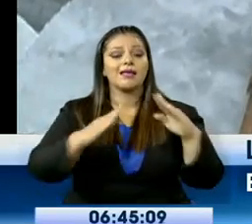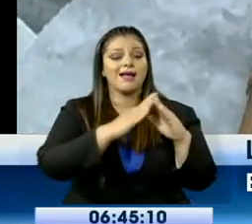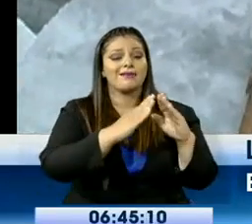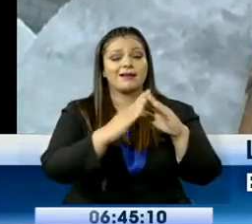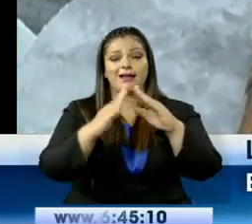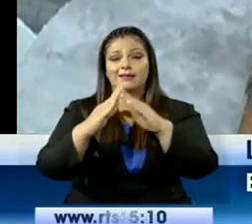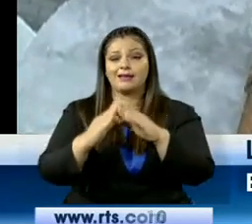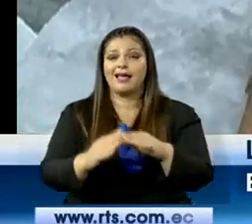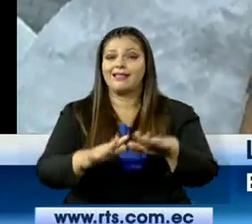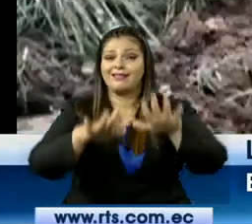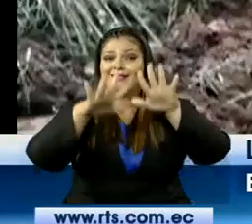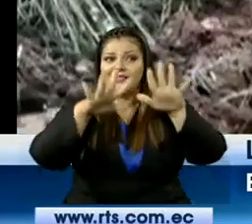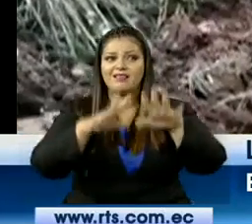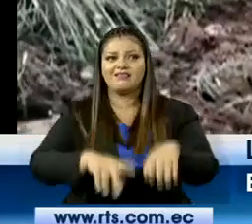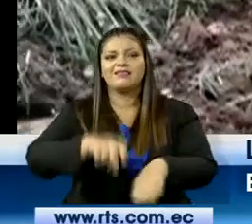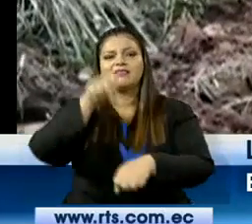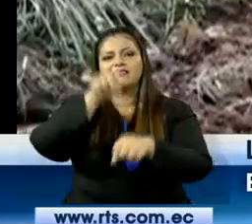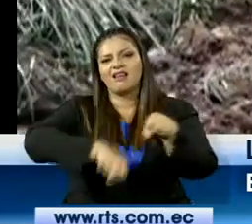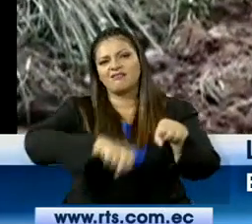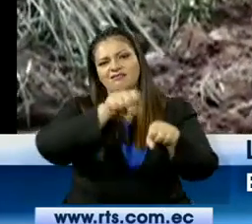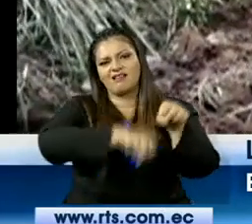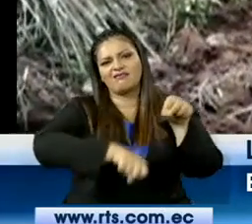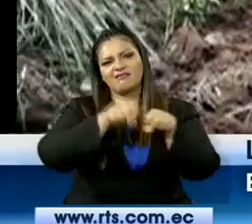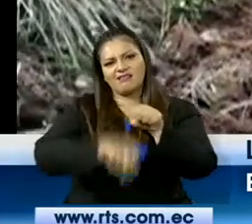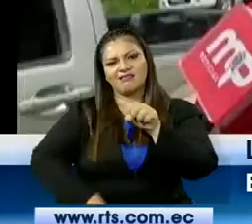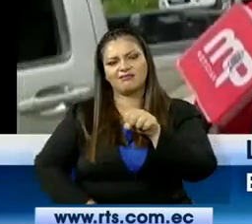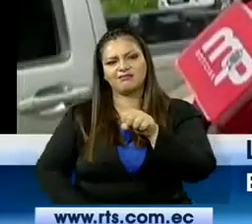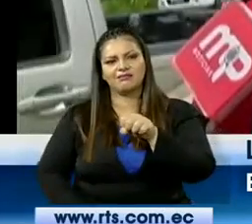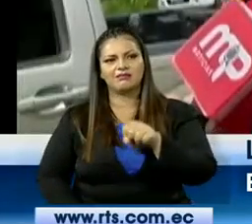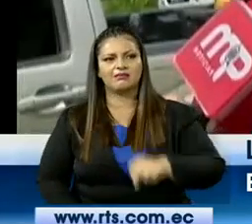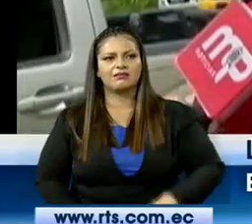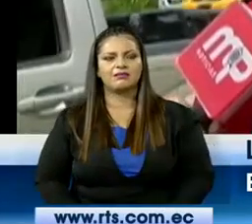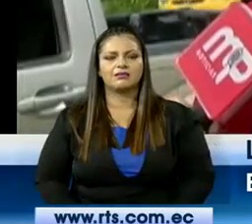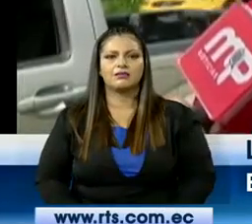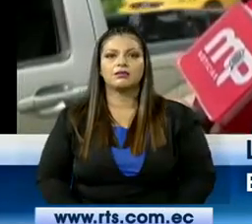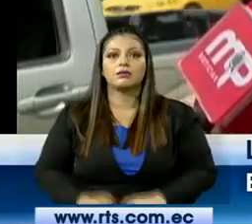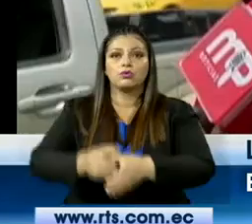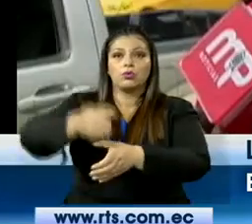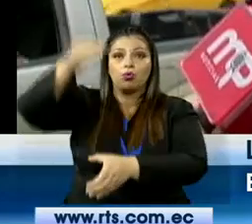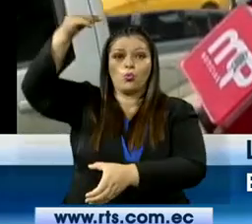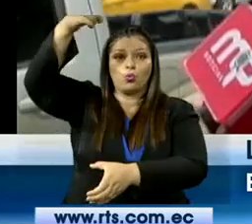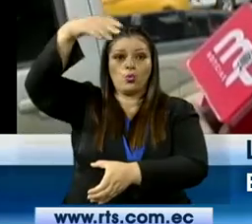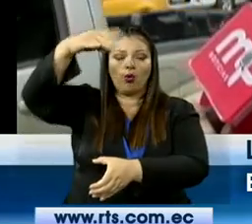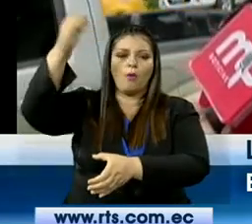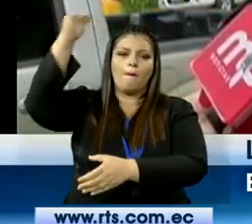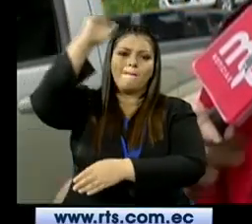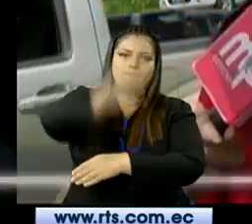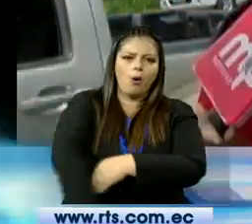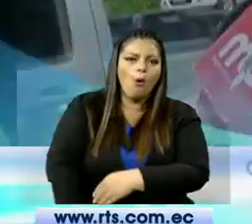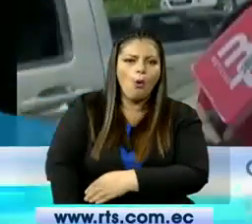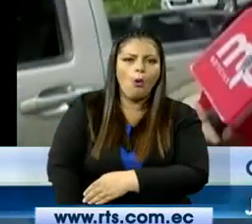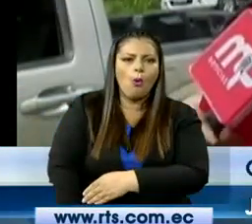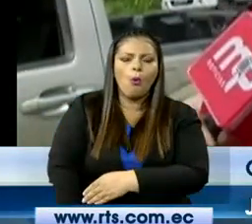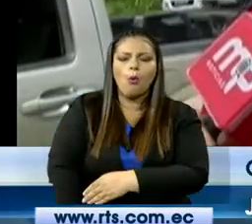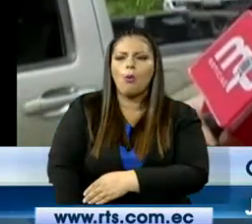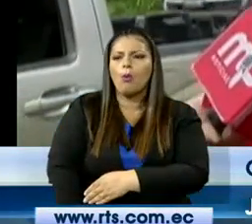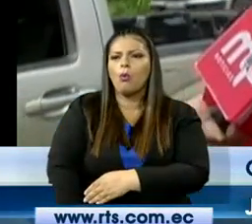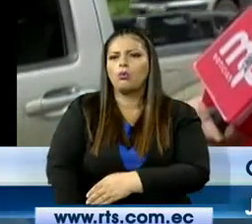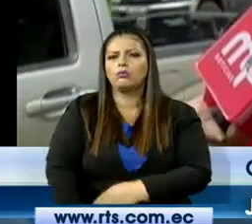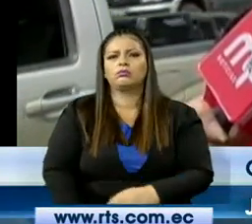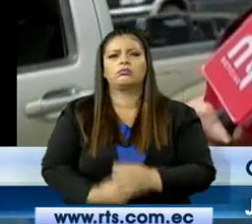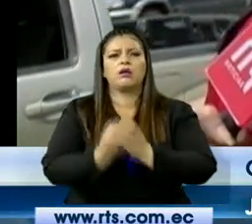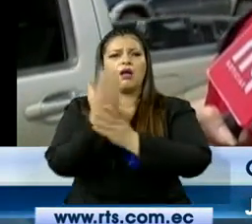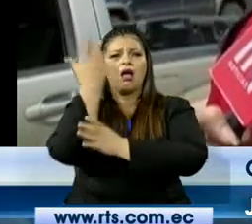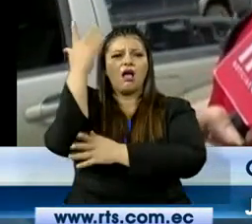lugares, fueron afectadas por distintas situaciones. Han caído postes de luz con cables energizados sobre viviendas, han caído árboles